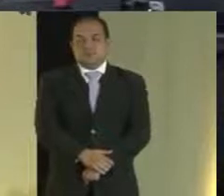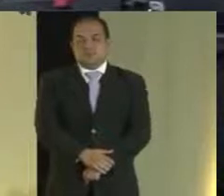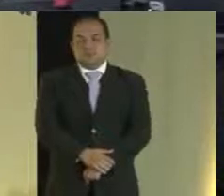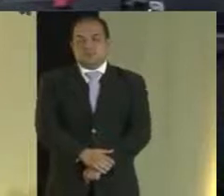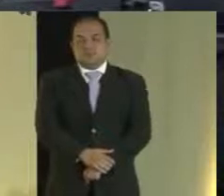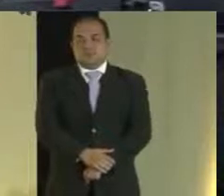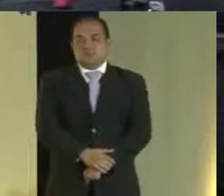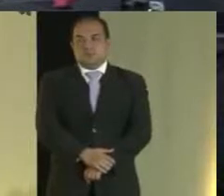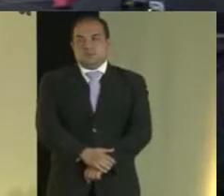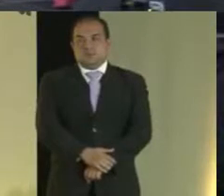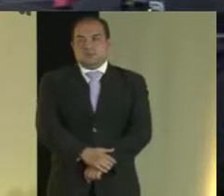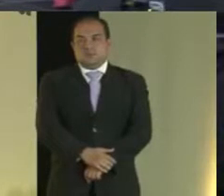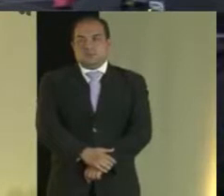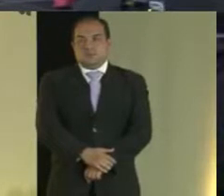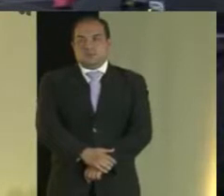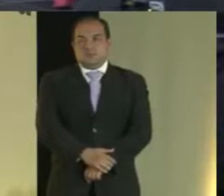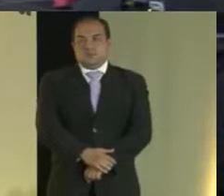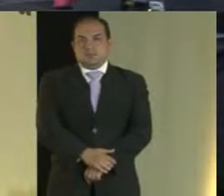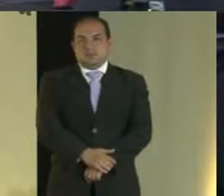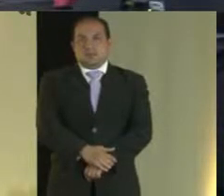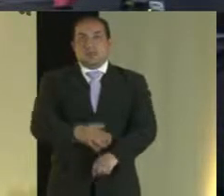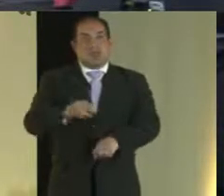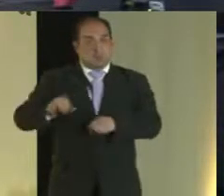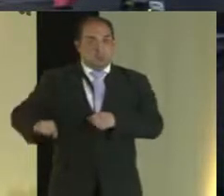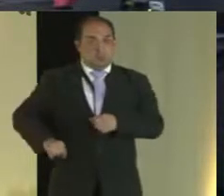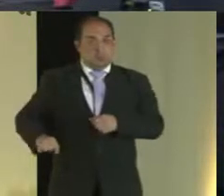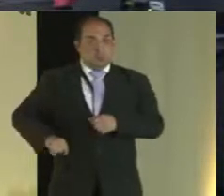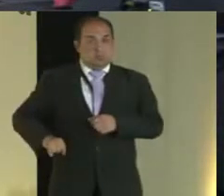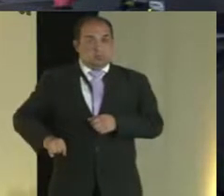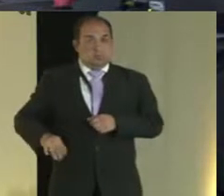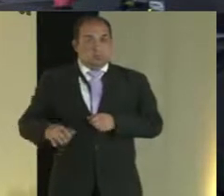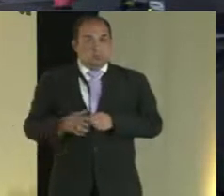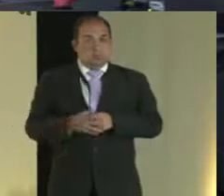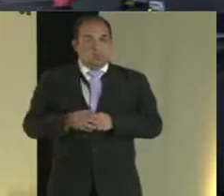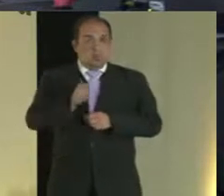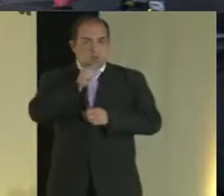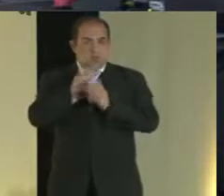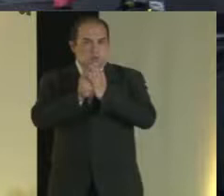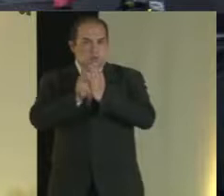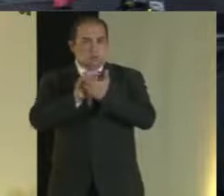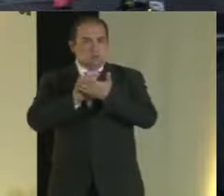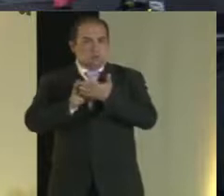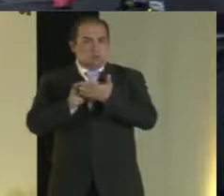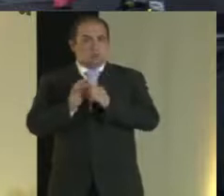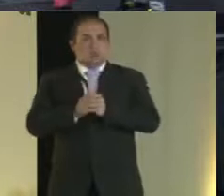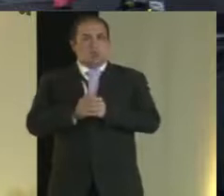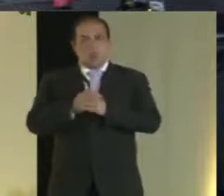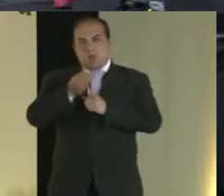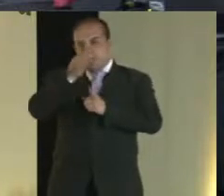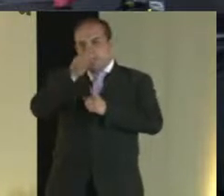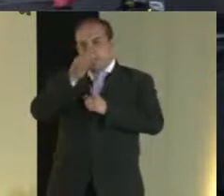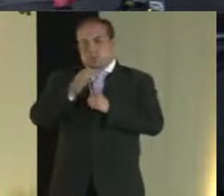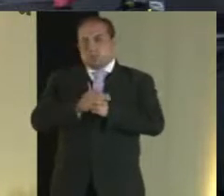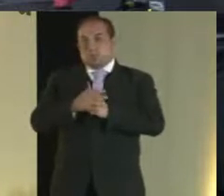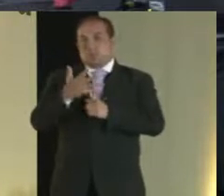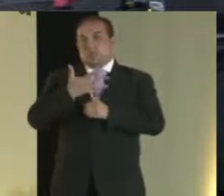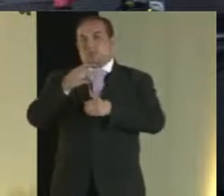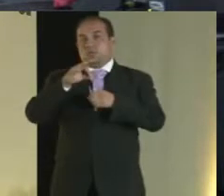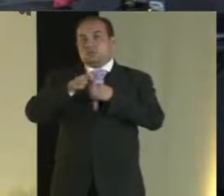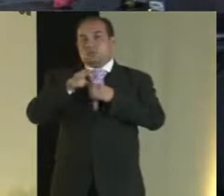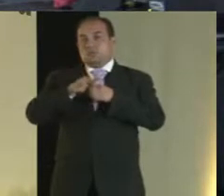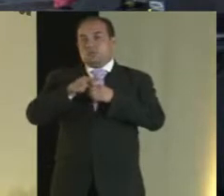Sí. Cosa bien interesante, aunque no puede venir en tu libro, hace pocos días se vinieron las elecciones